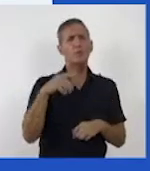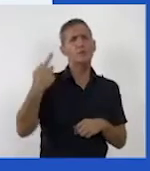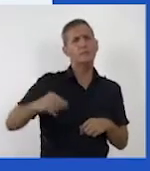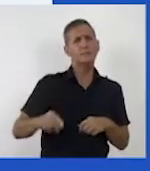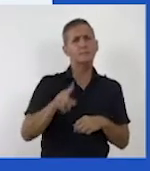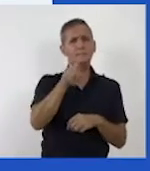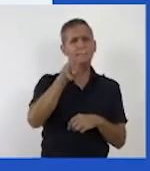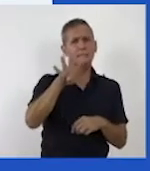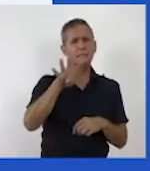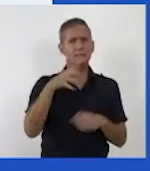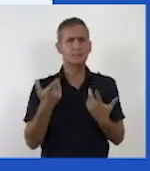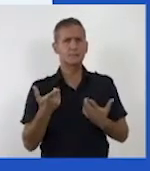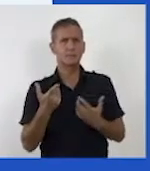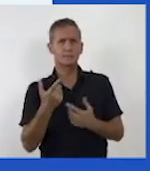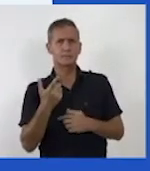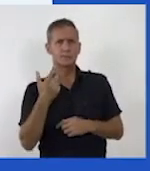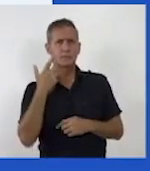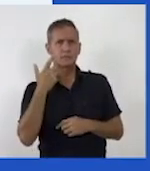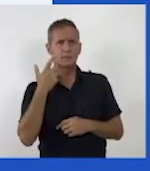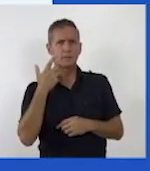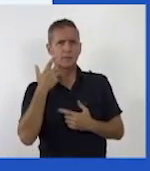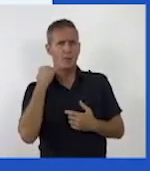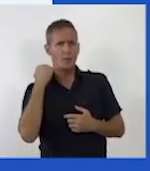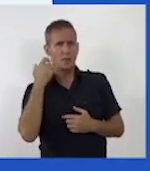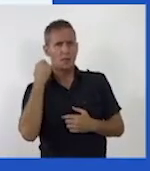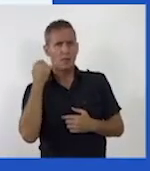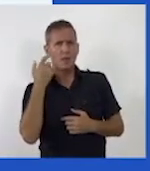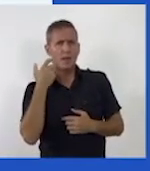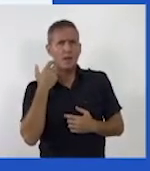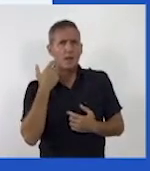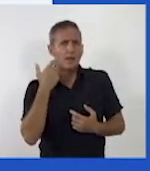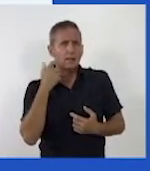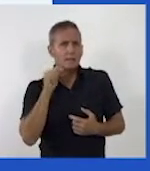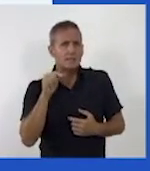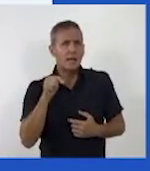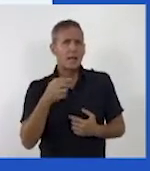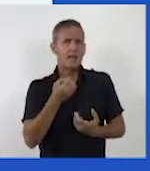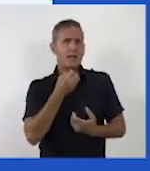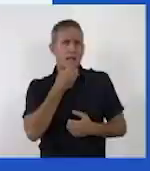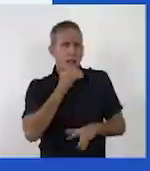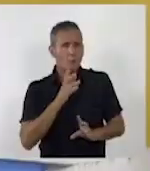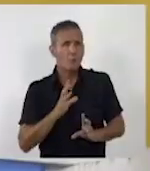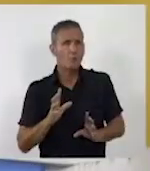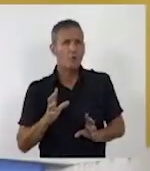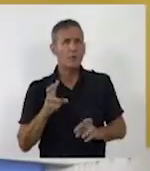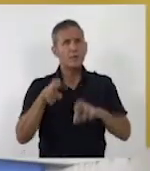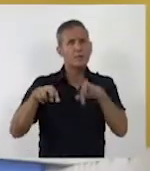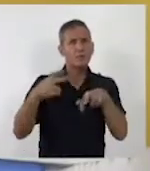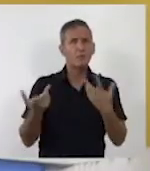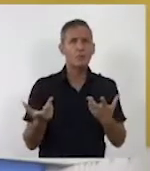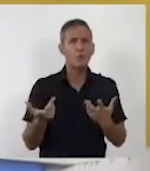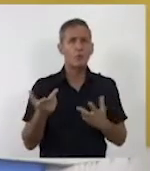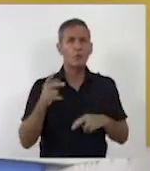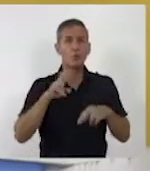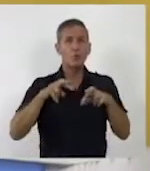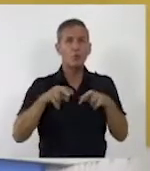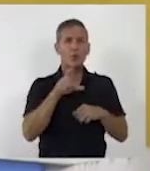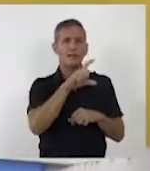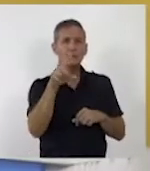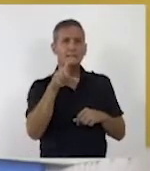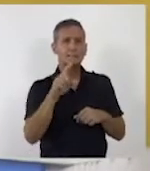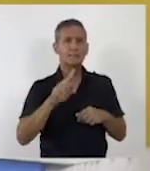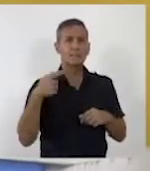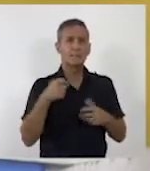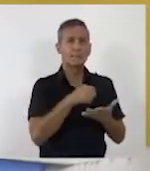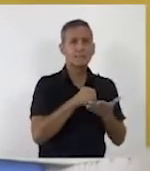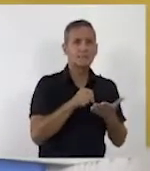14 miren qué interesante en el ejercicio 14 les va a dar la posibilidad de buscar en el texto y